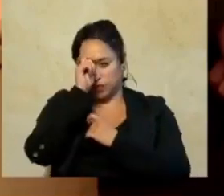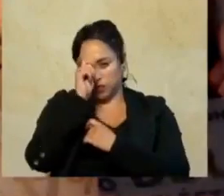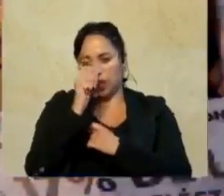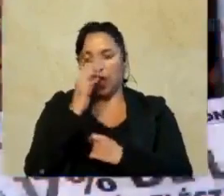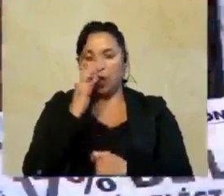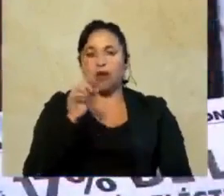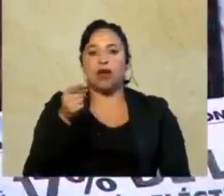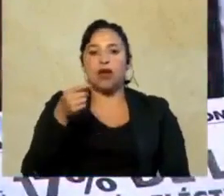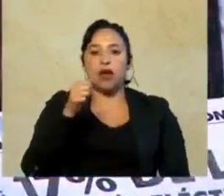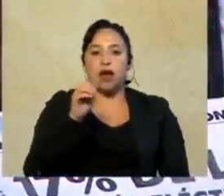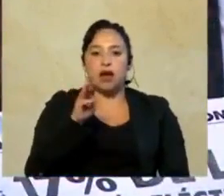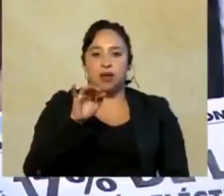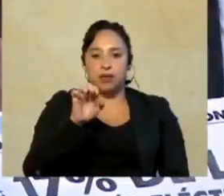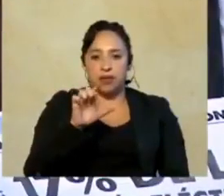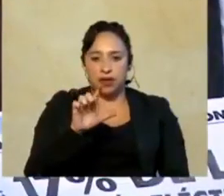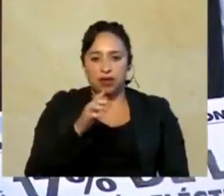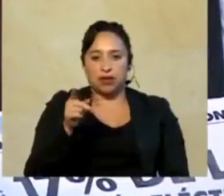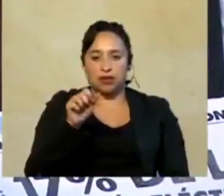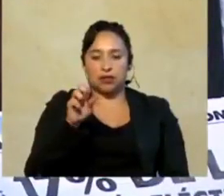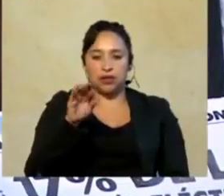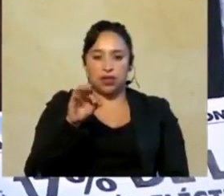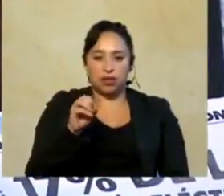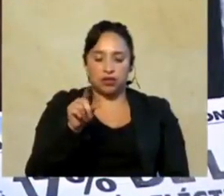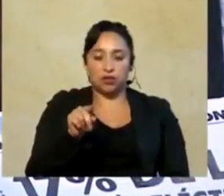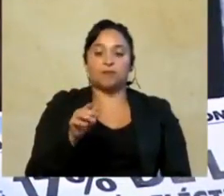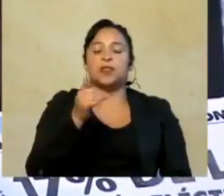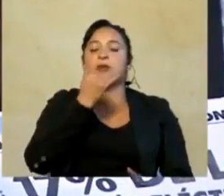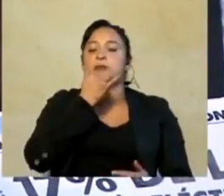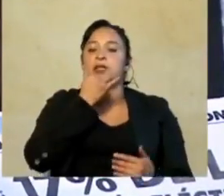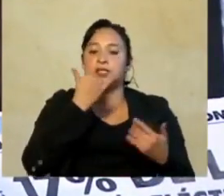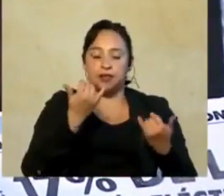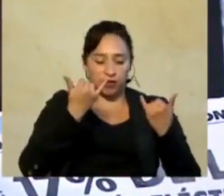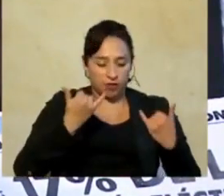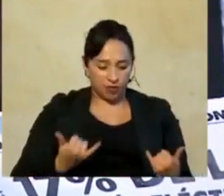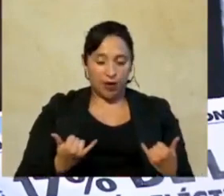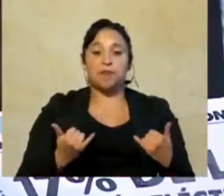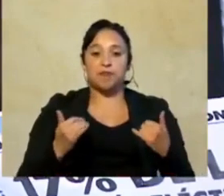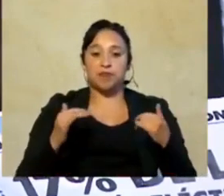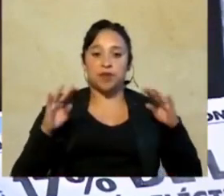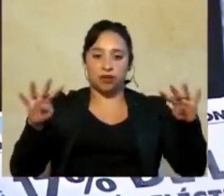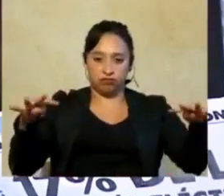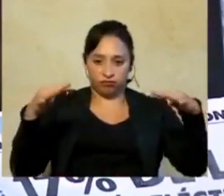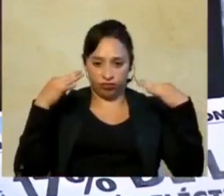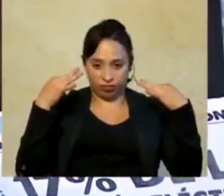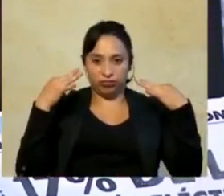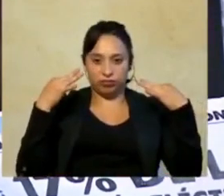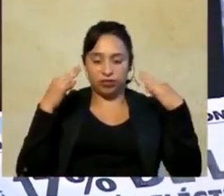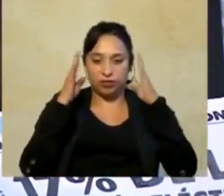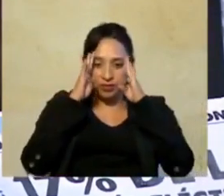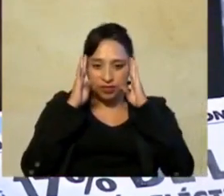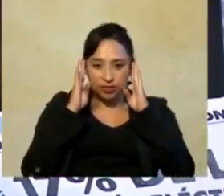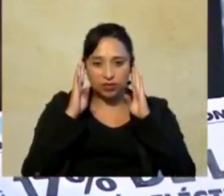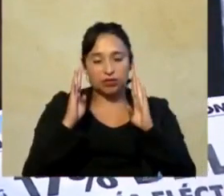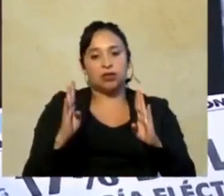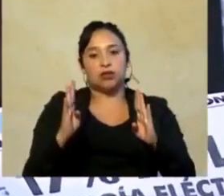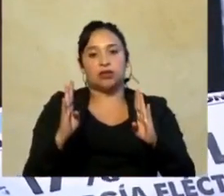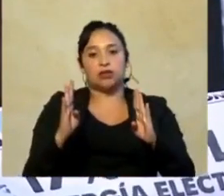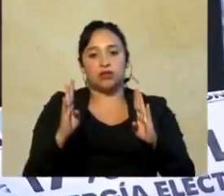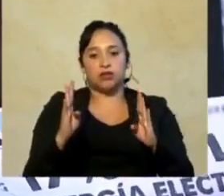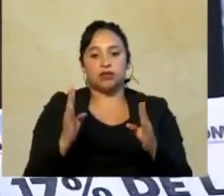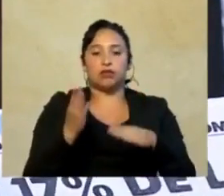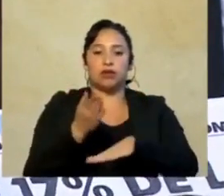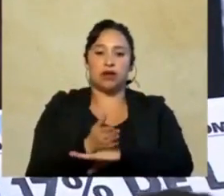gracias presidente pues presidente del país está pendiente de este debate y con mucha preocupación la intervención anterior estaba